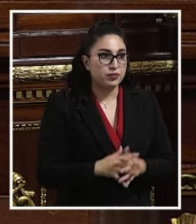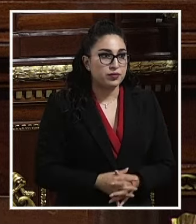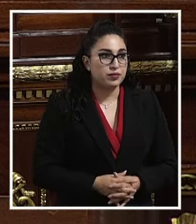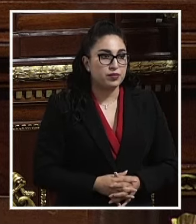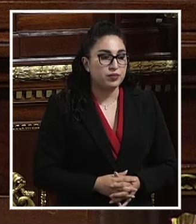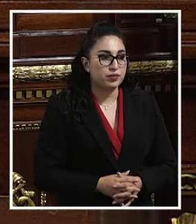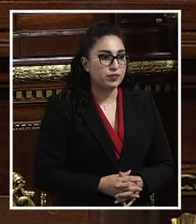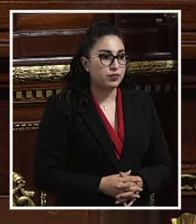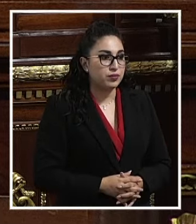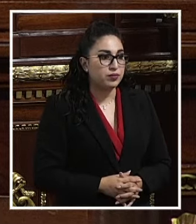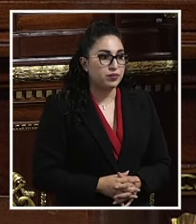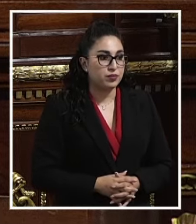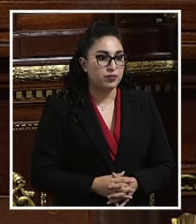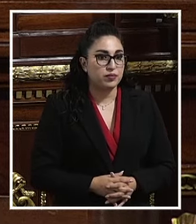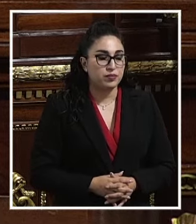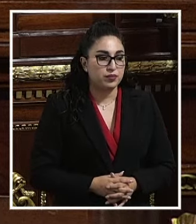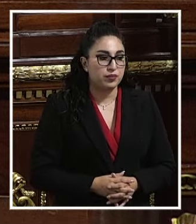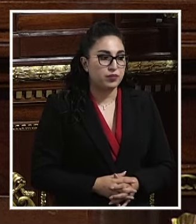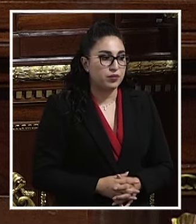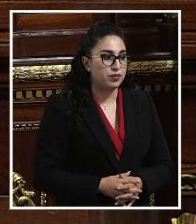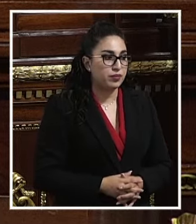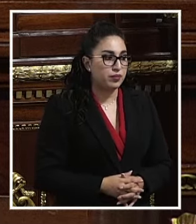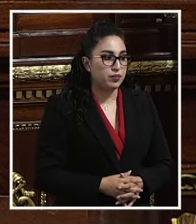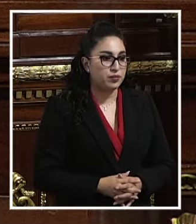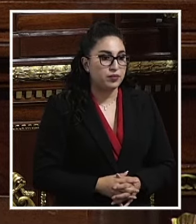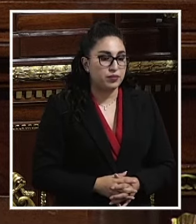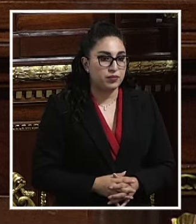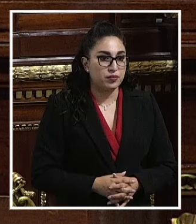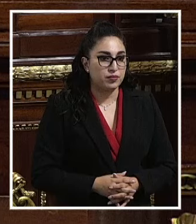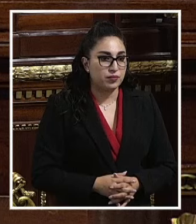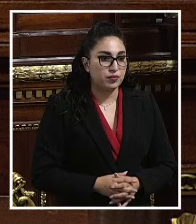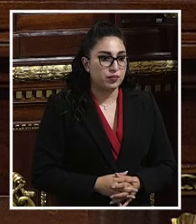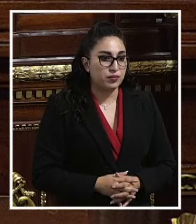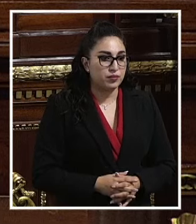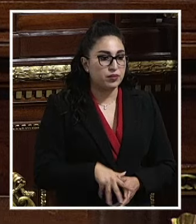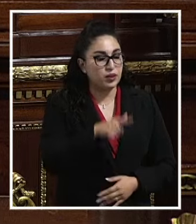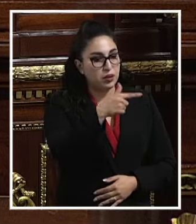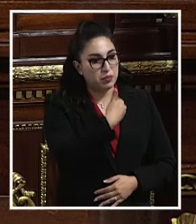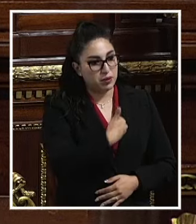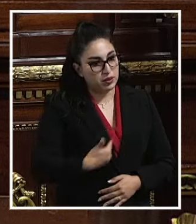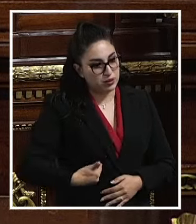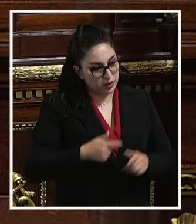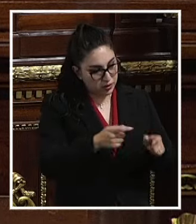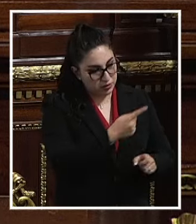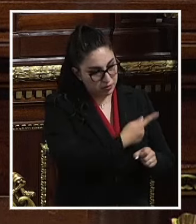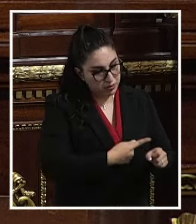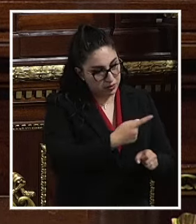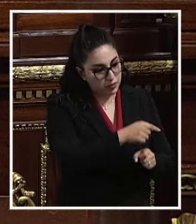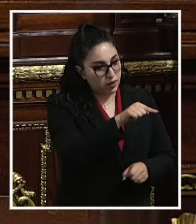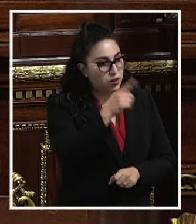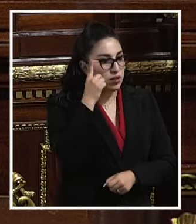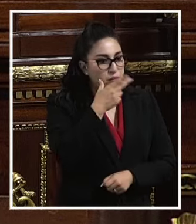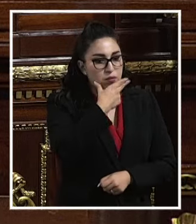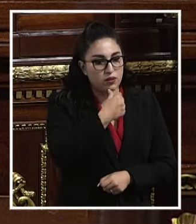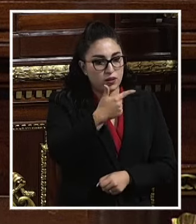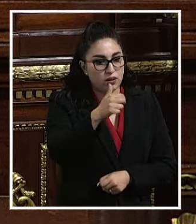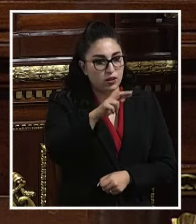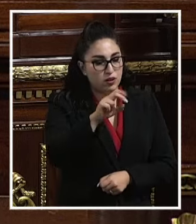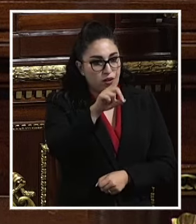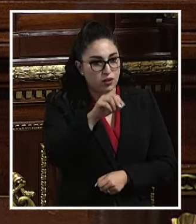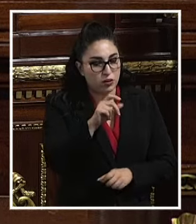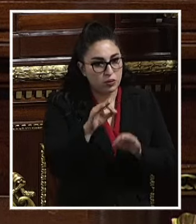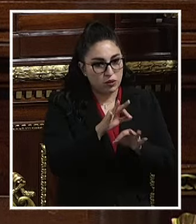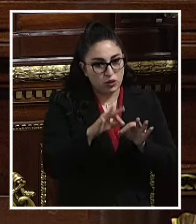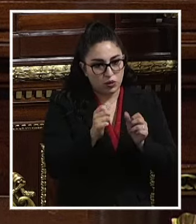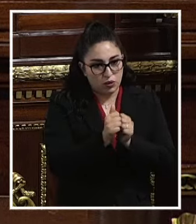En este caso en particular, la presidencia queda en manos del diputado Gerardo, derivado al tercer criterio, que